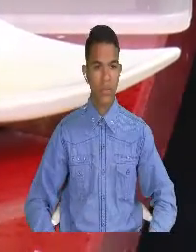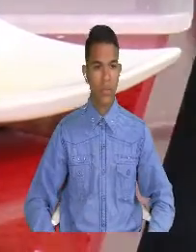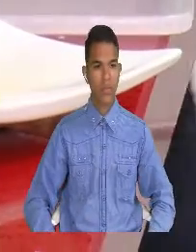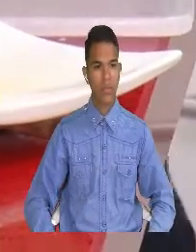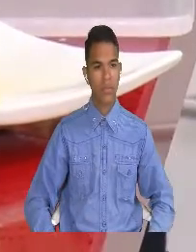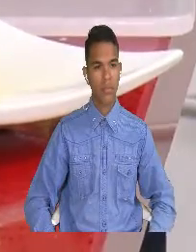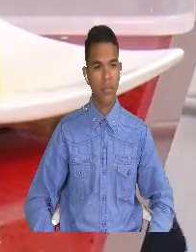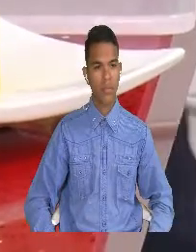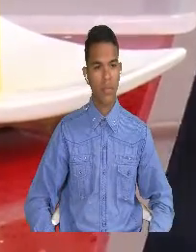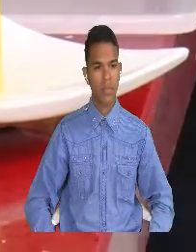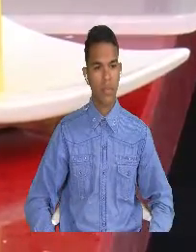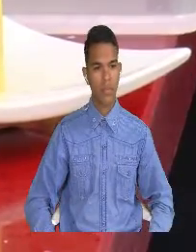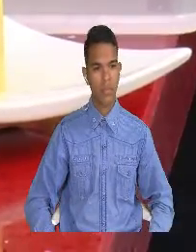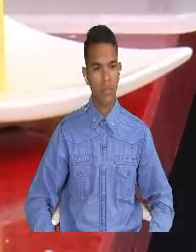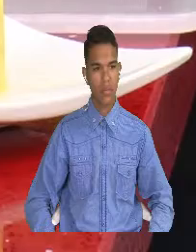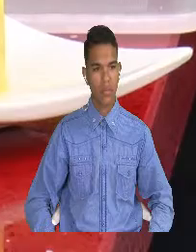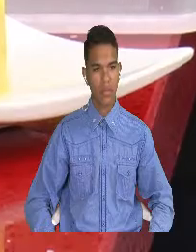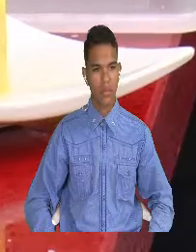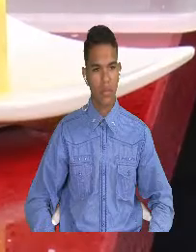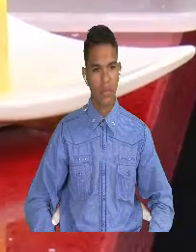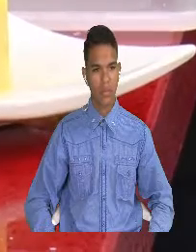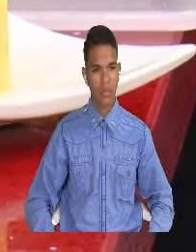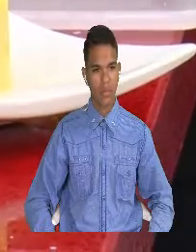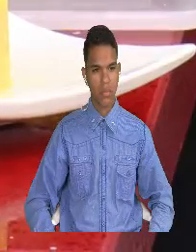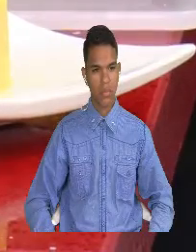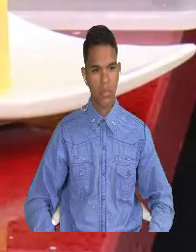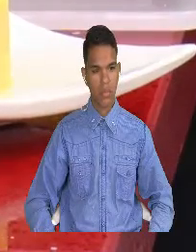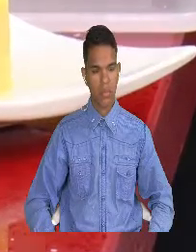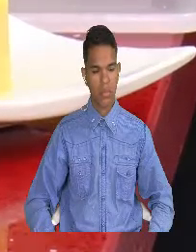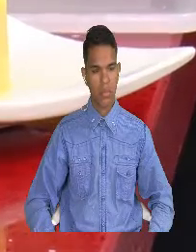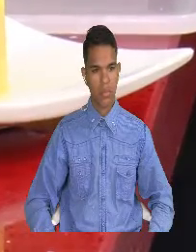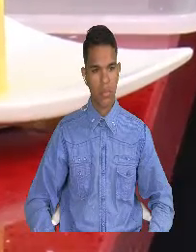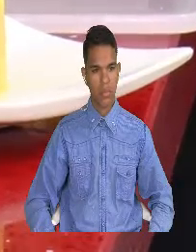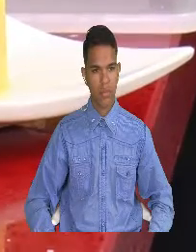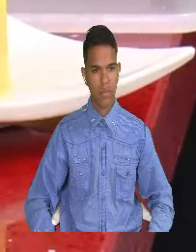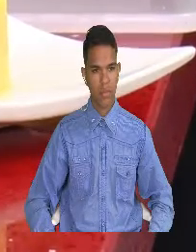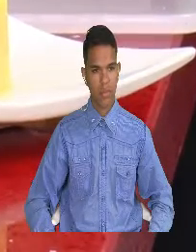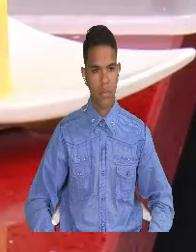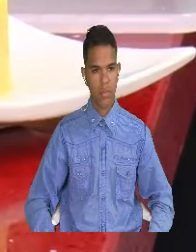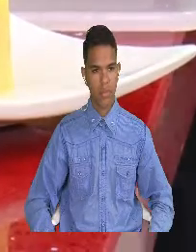Nuestra cuchara, permítame, la voy a retirar para no ensuciar nuestro plato en el momento del montaje.